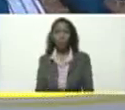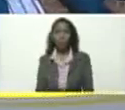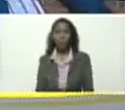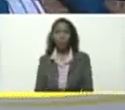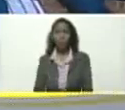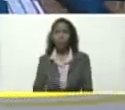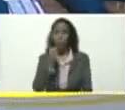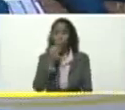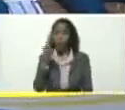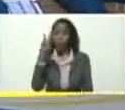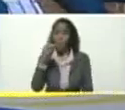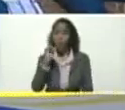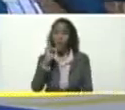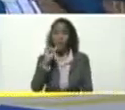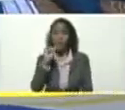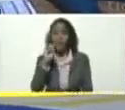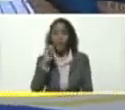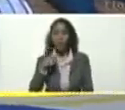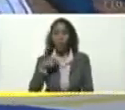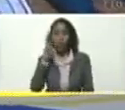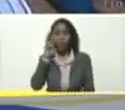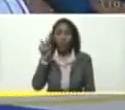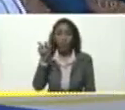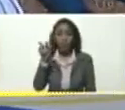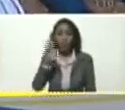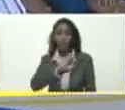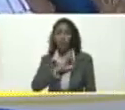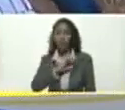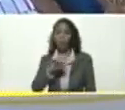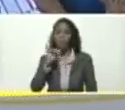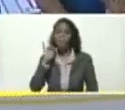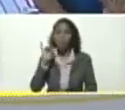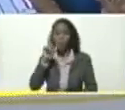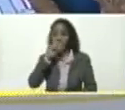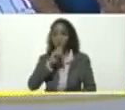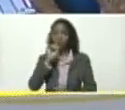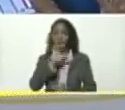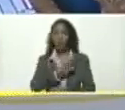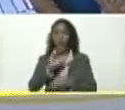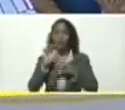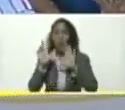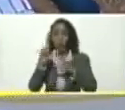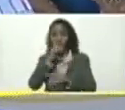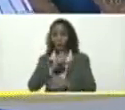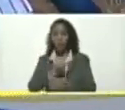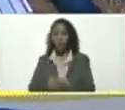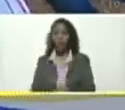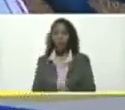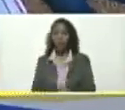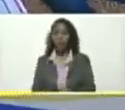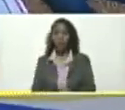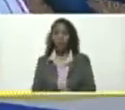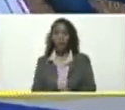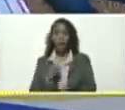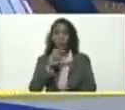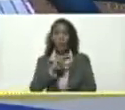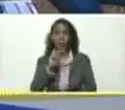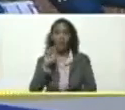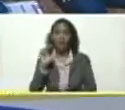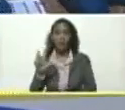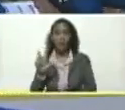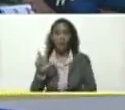Bueno, Moisés, te estoy viendo. Tenemos la misma edad, 58 años. El 23 de